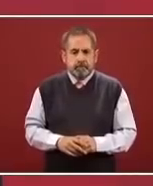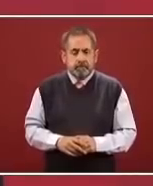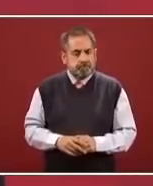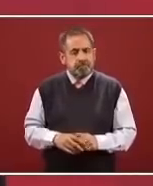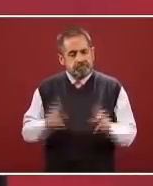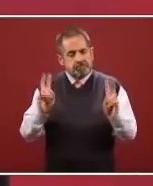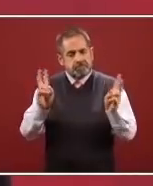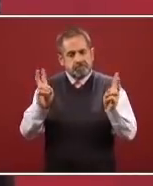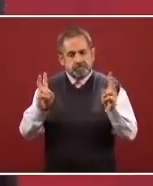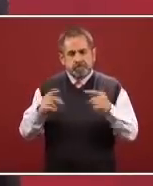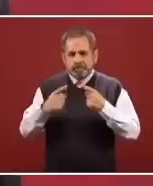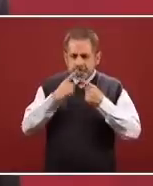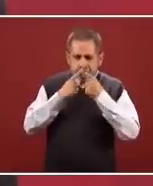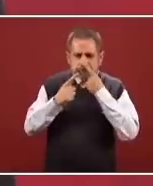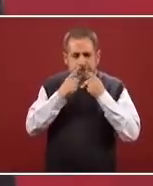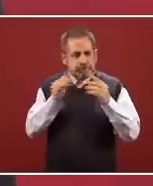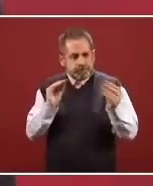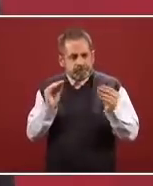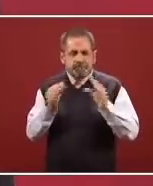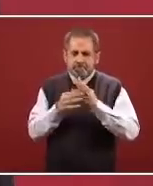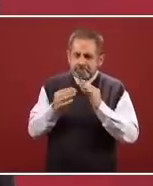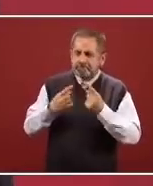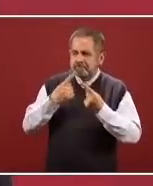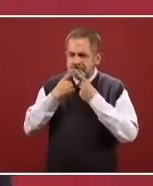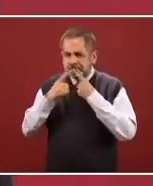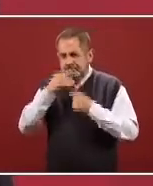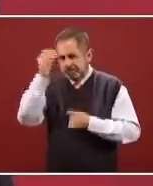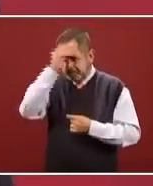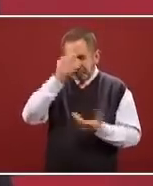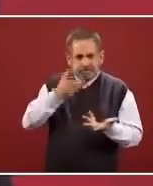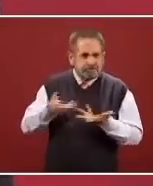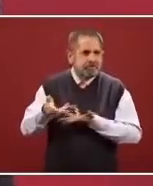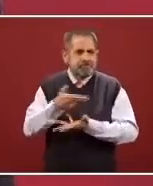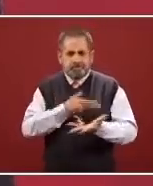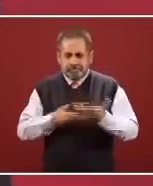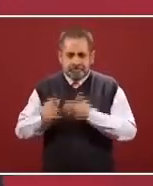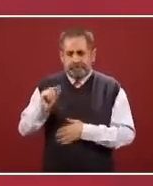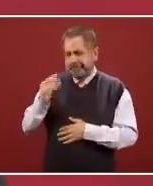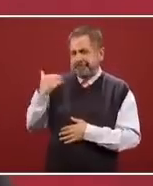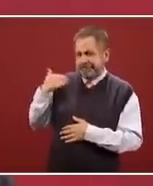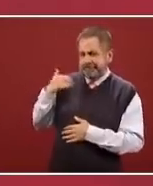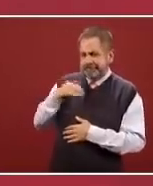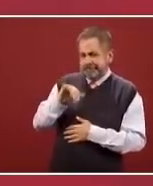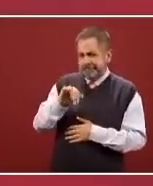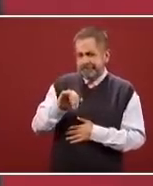es un tema que se ha debatido mucho, sobre todo en los últimos días.